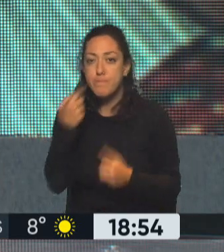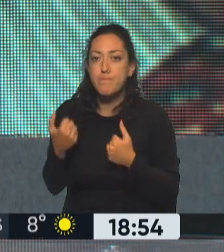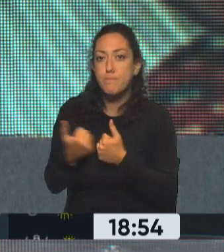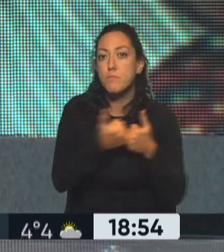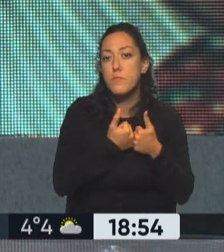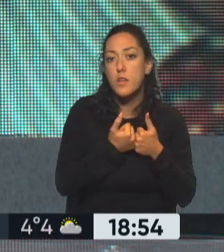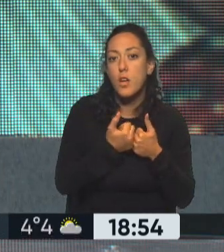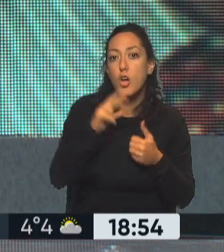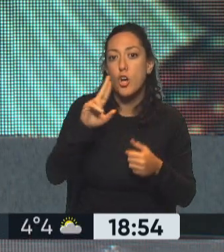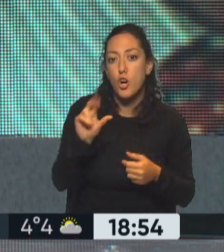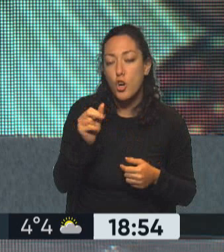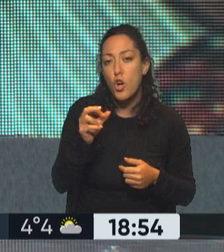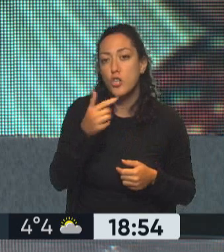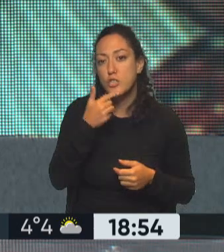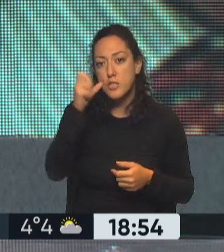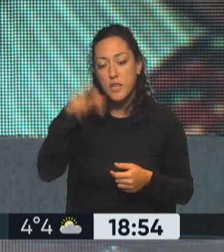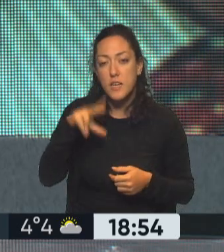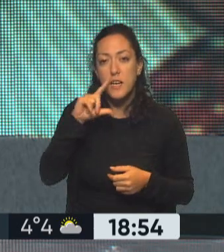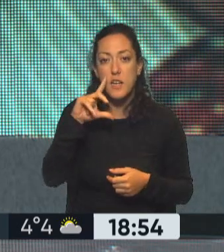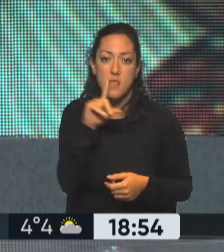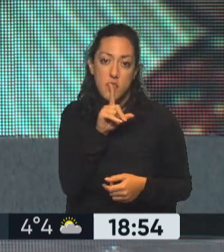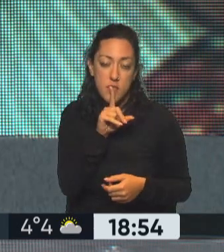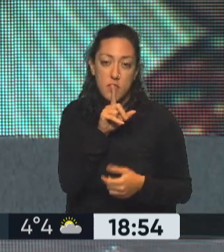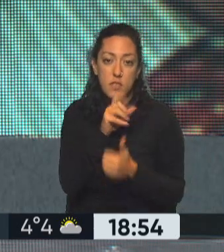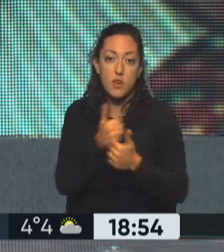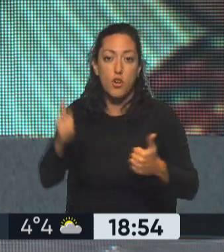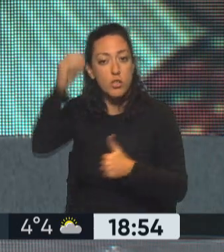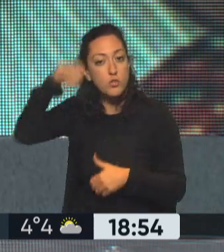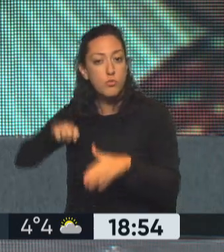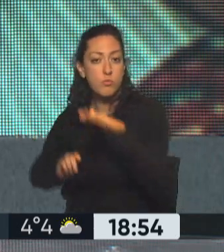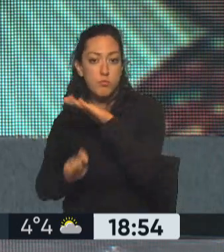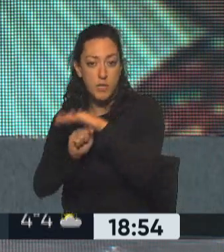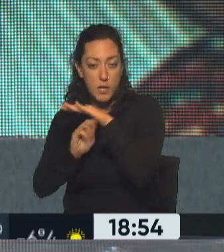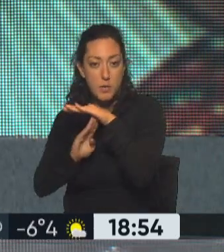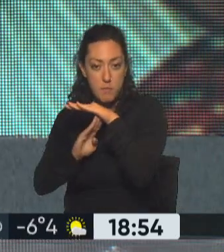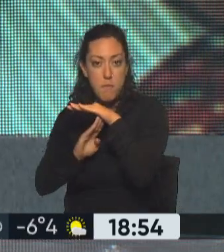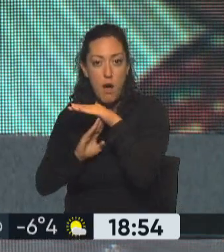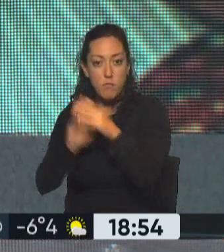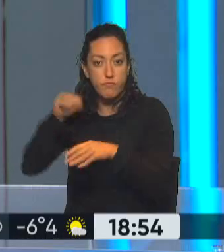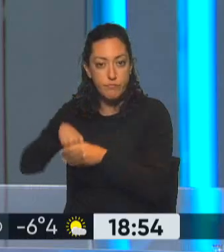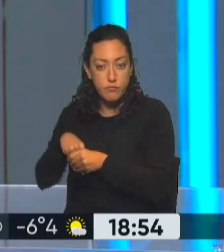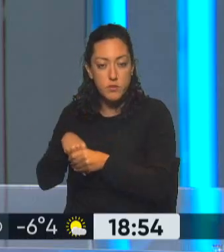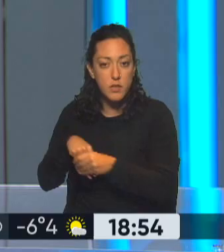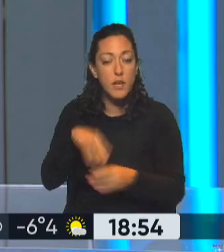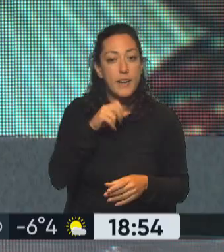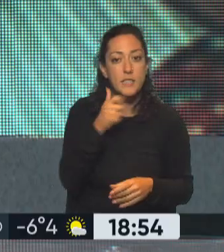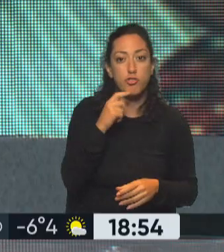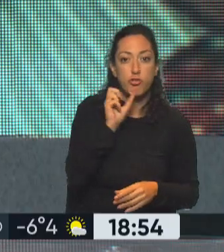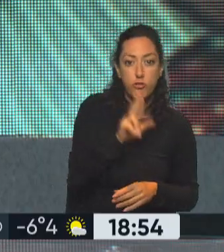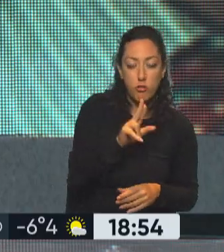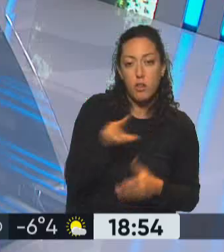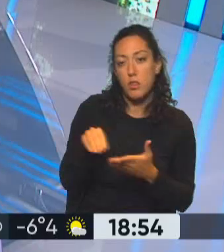nombre Rosenkrantz. Hoy Rosenkrantz integra la Corte Suprema. Pero el que nos va a ayudar a pensar en voz alta, querido Néstor Espósito, es el diputado Eduardo